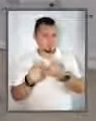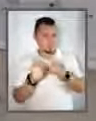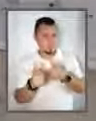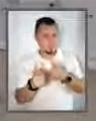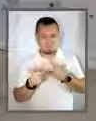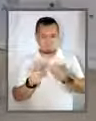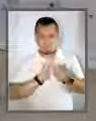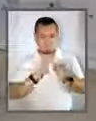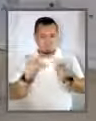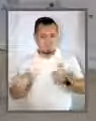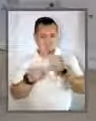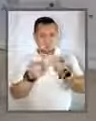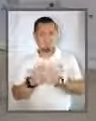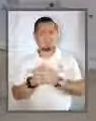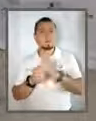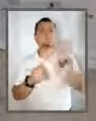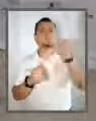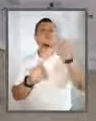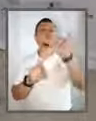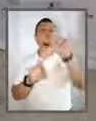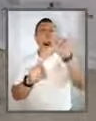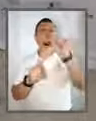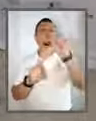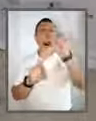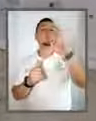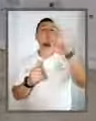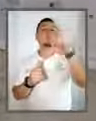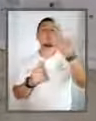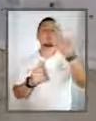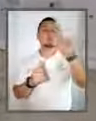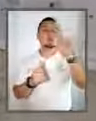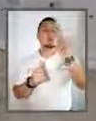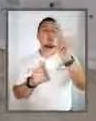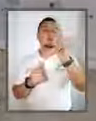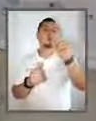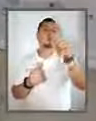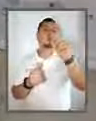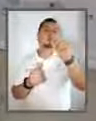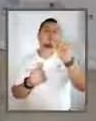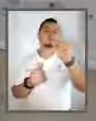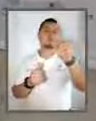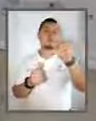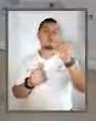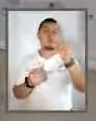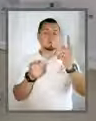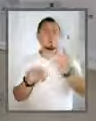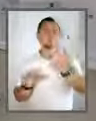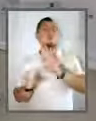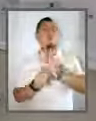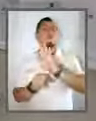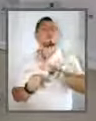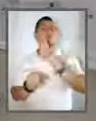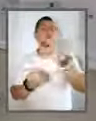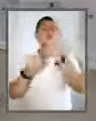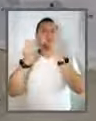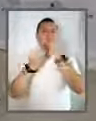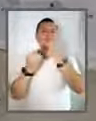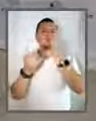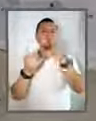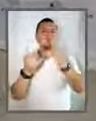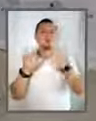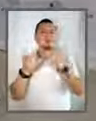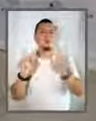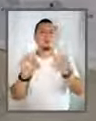a estas preguntas también. José Luis Escamilla, de Notisistema. ¿Quiénes acudieron a realizarse el examen en el Hospital Puerta de